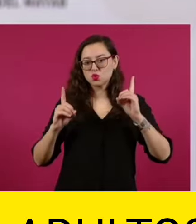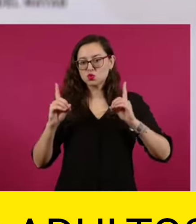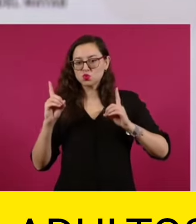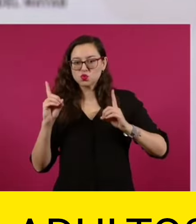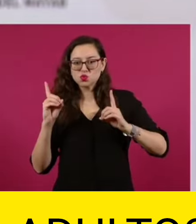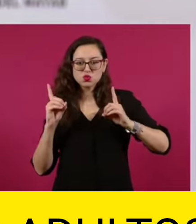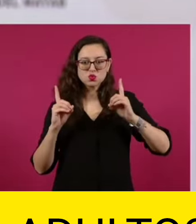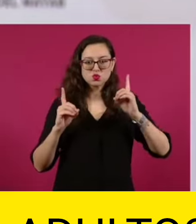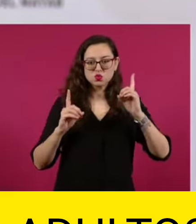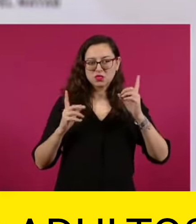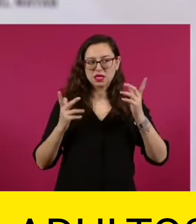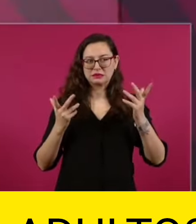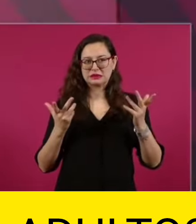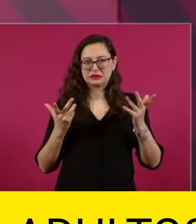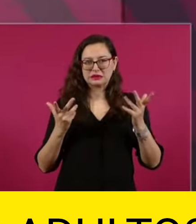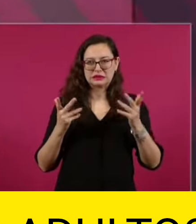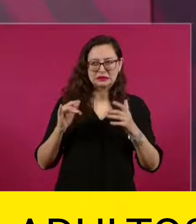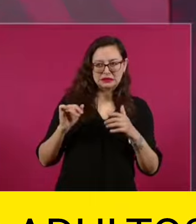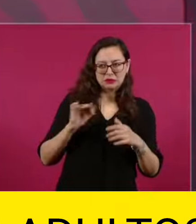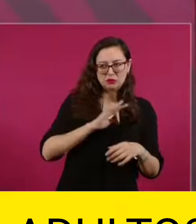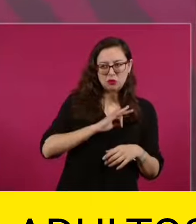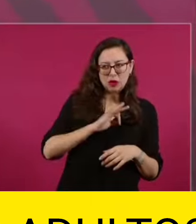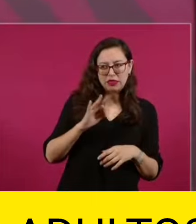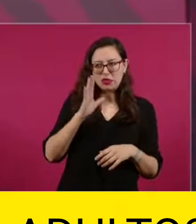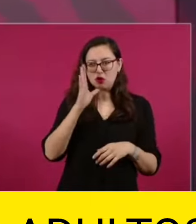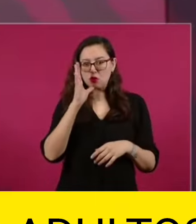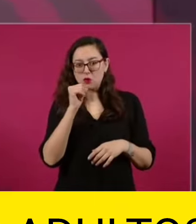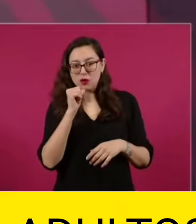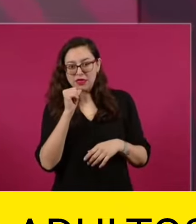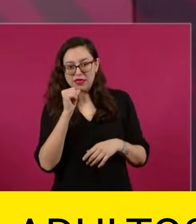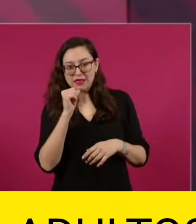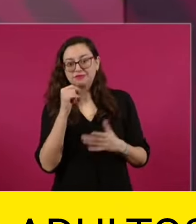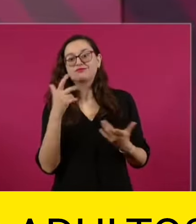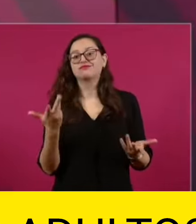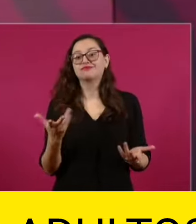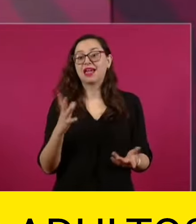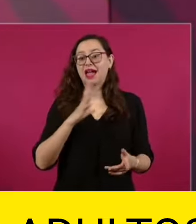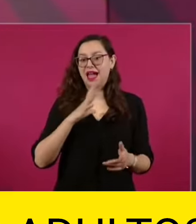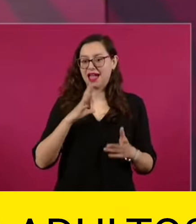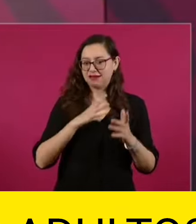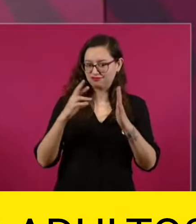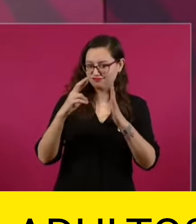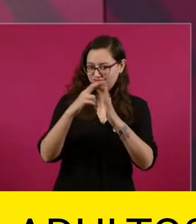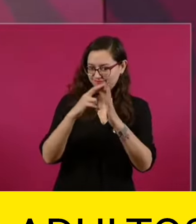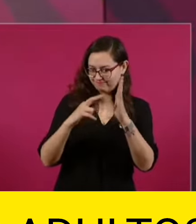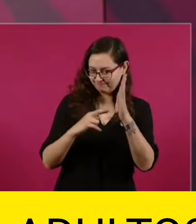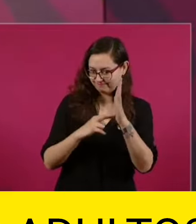una normatividad que Adriana va a explicar y les va